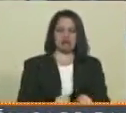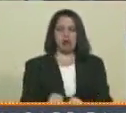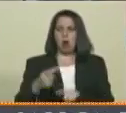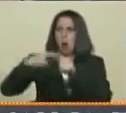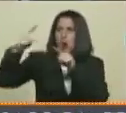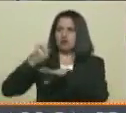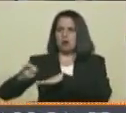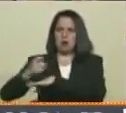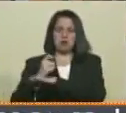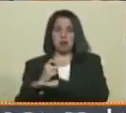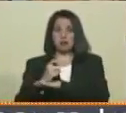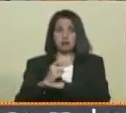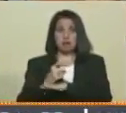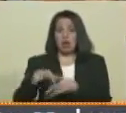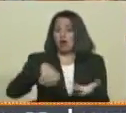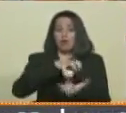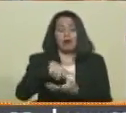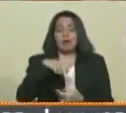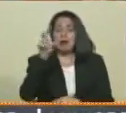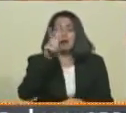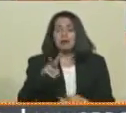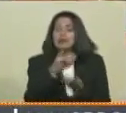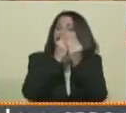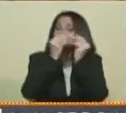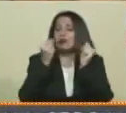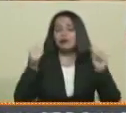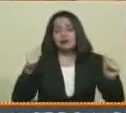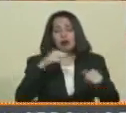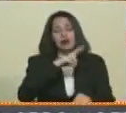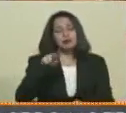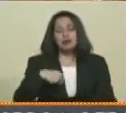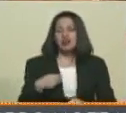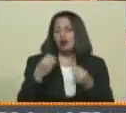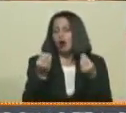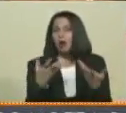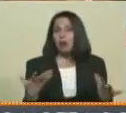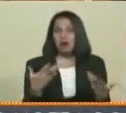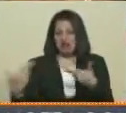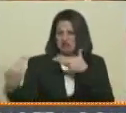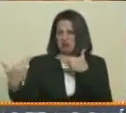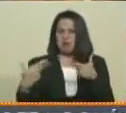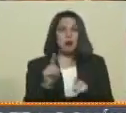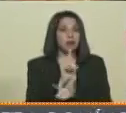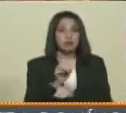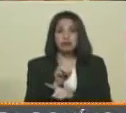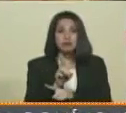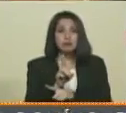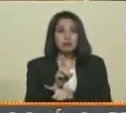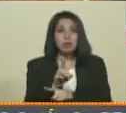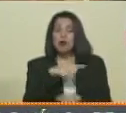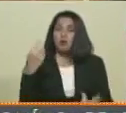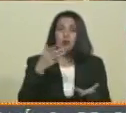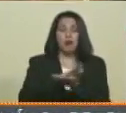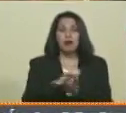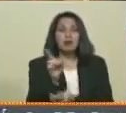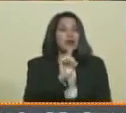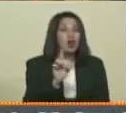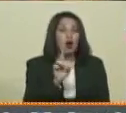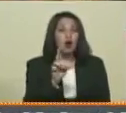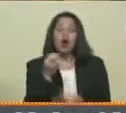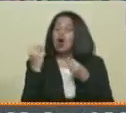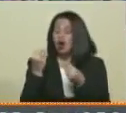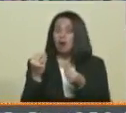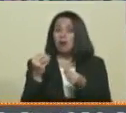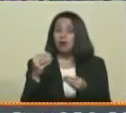gobierno extranjero. Los problemas de los venezolanos los resolvemos los venezolanos. ¿Y cómo? No con balas, no con muertes, sino con